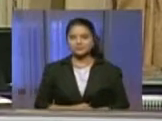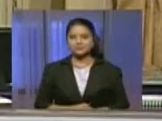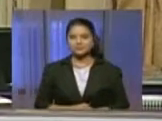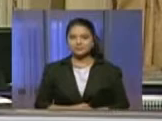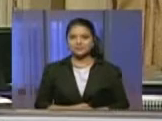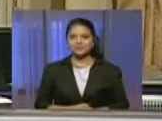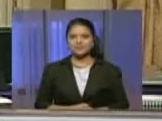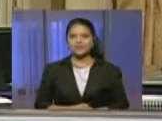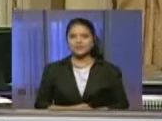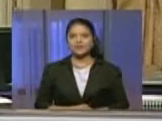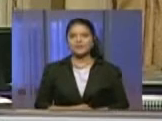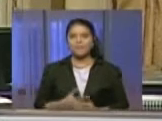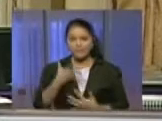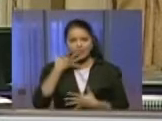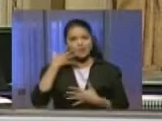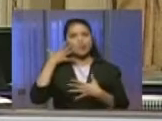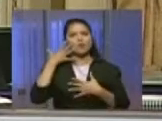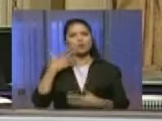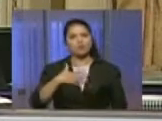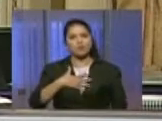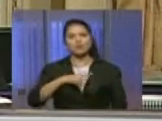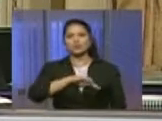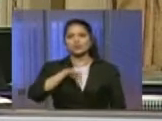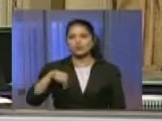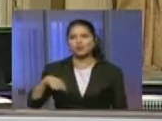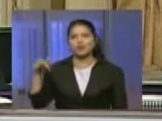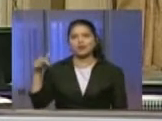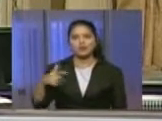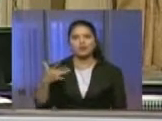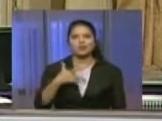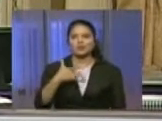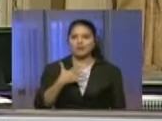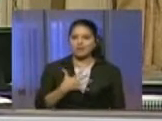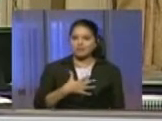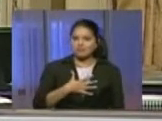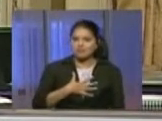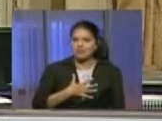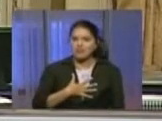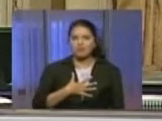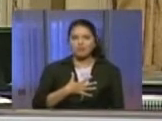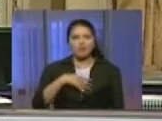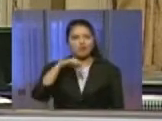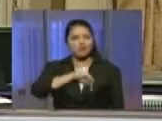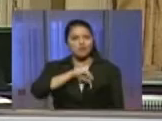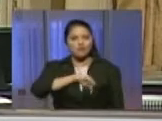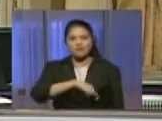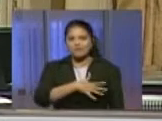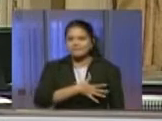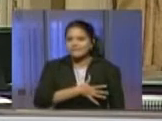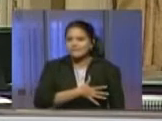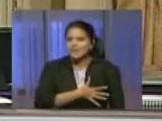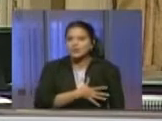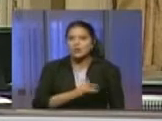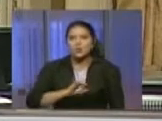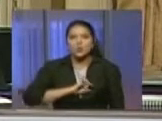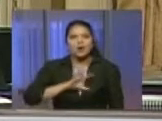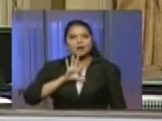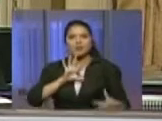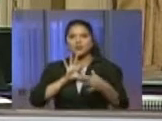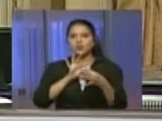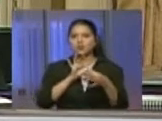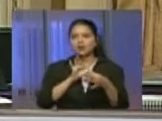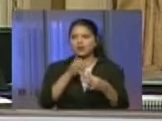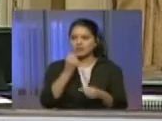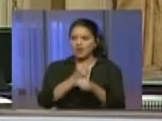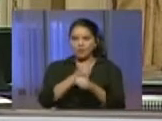de que nosotros tenemos Así como nos sentimos profundamente identificados con la causa